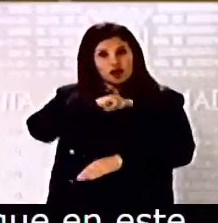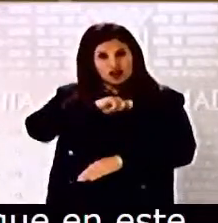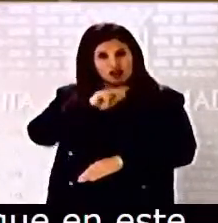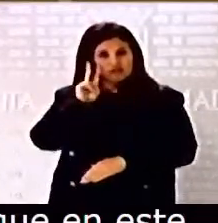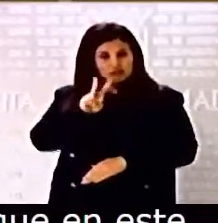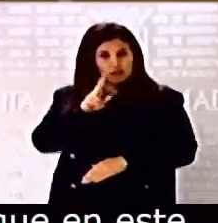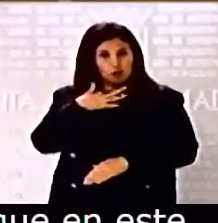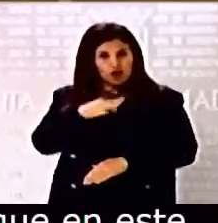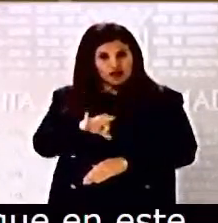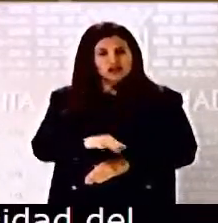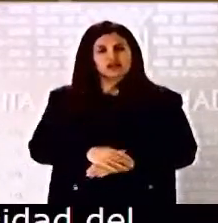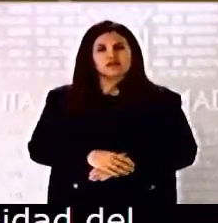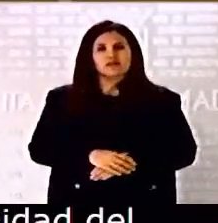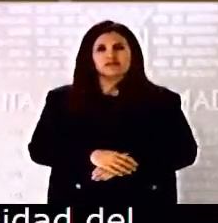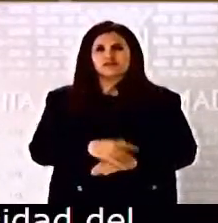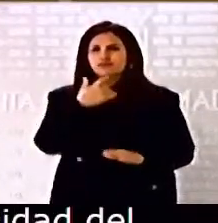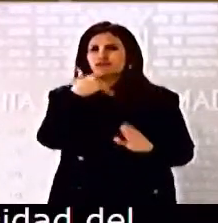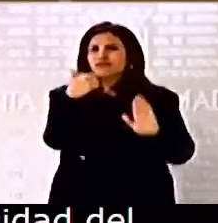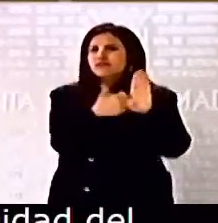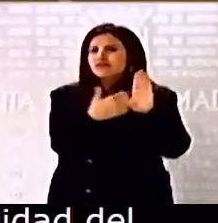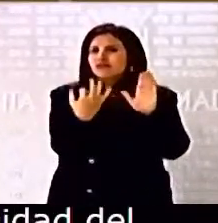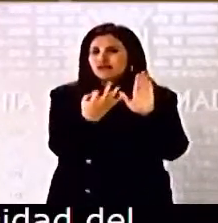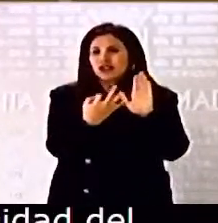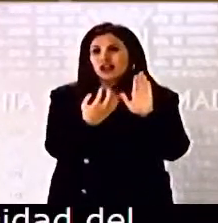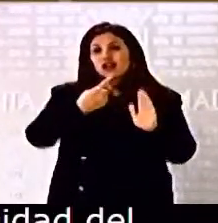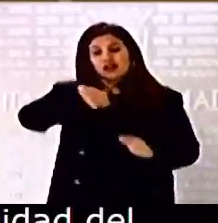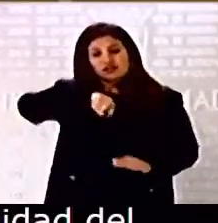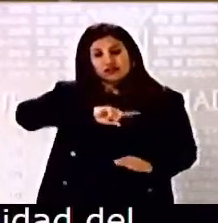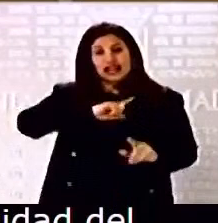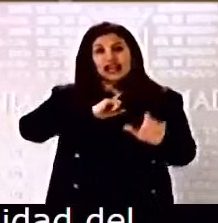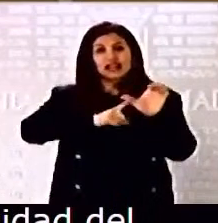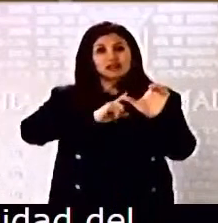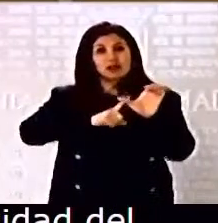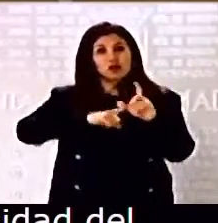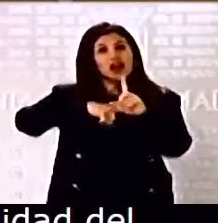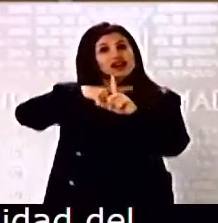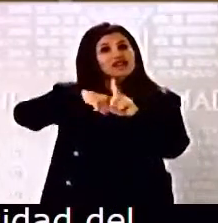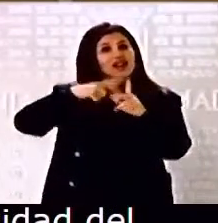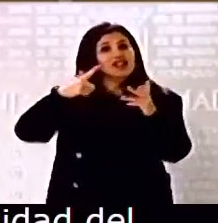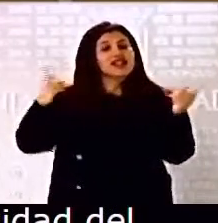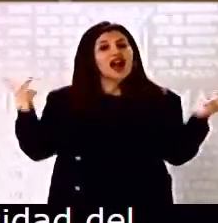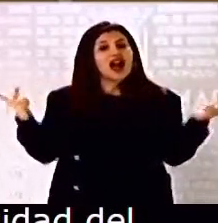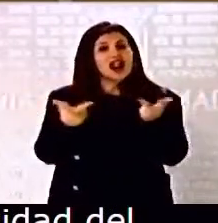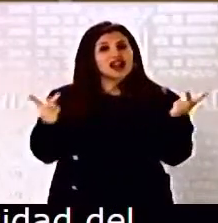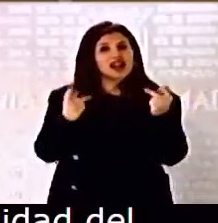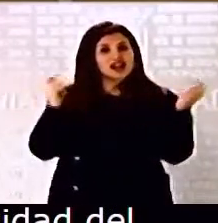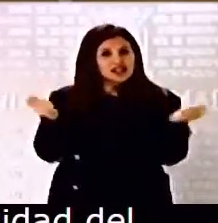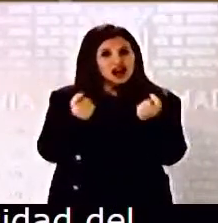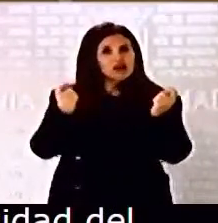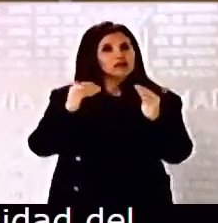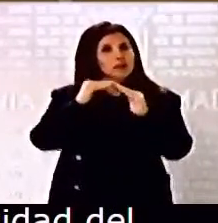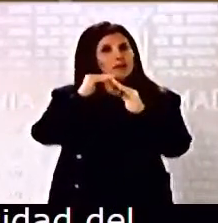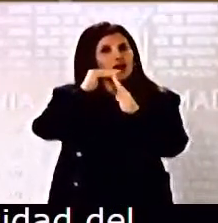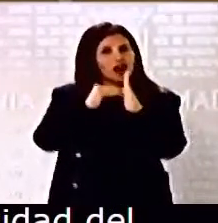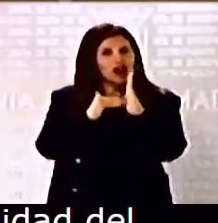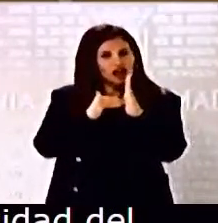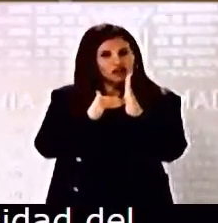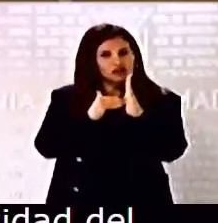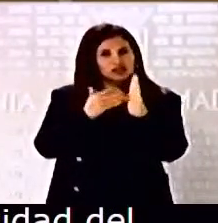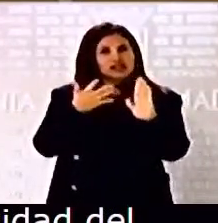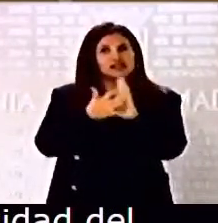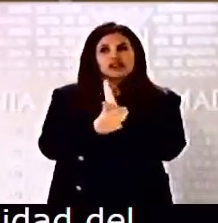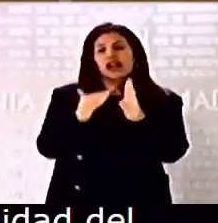Extremadura ha bajado de nivel de alerta, se encuentra en el nivel de alerta de nueva